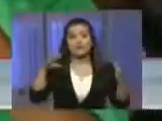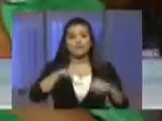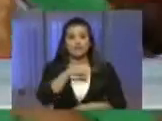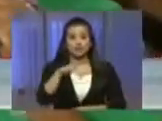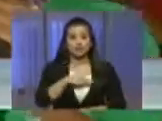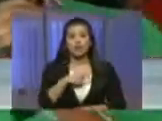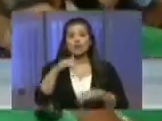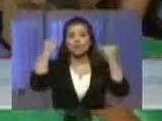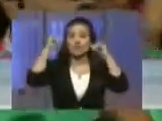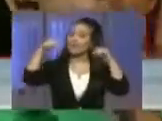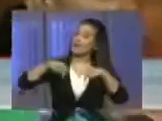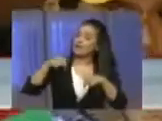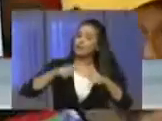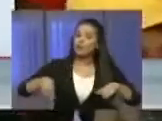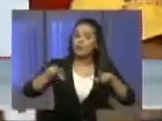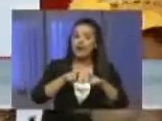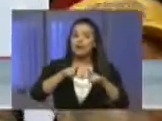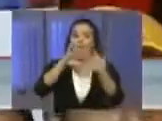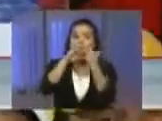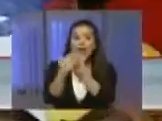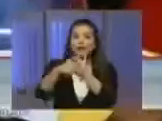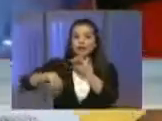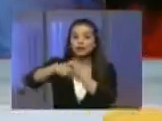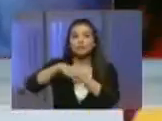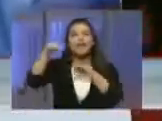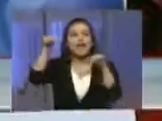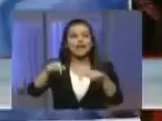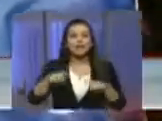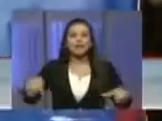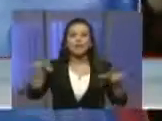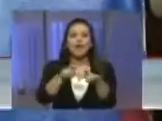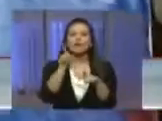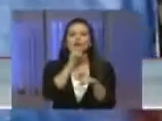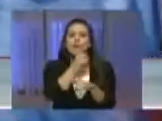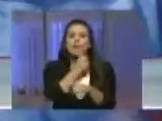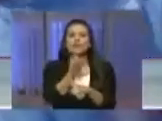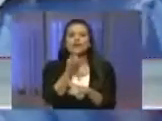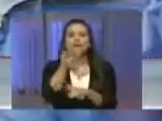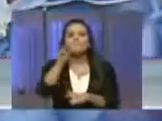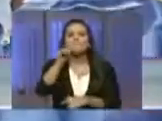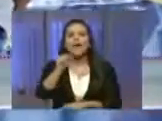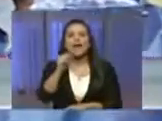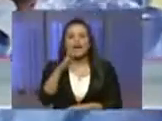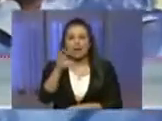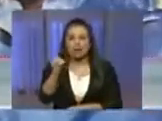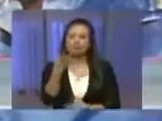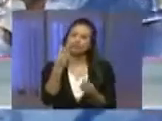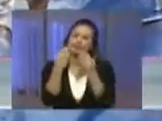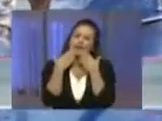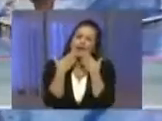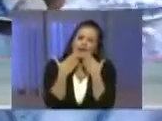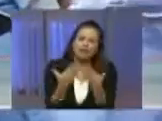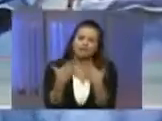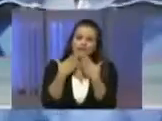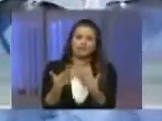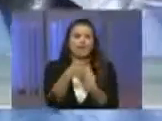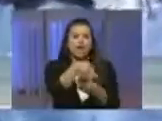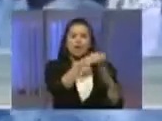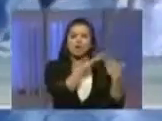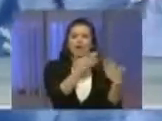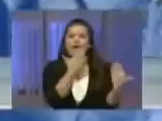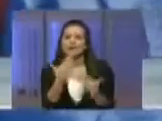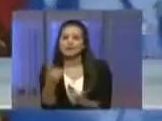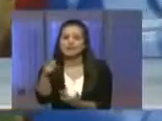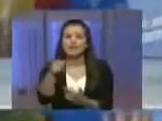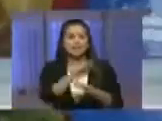en ciprés 2 en este Rincón del corredor las adjuntas macarao Muchas gracias de parte de la comunidad y de parte de